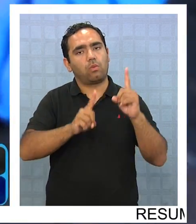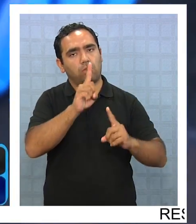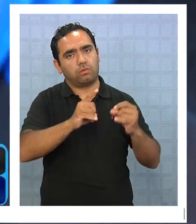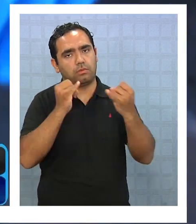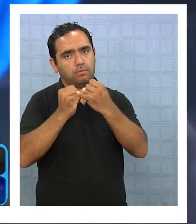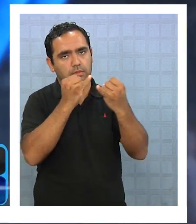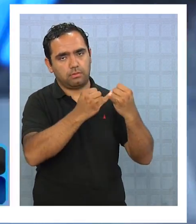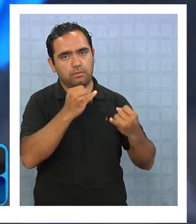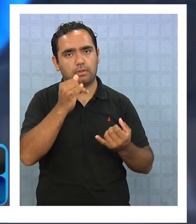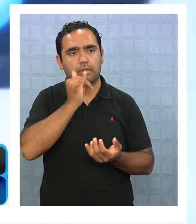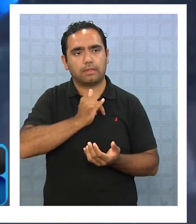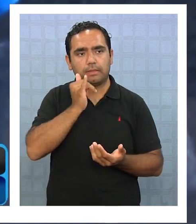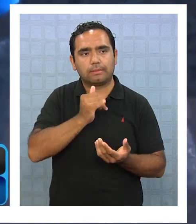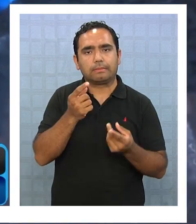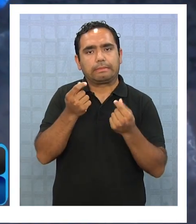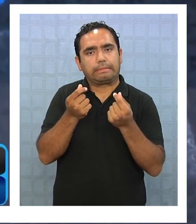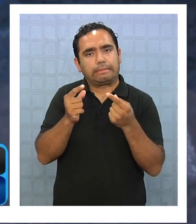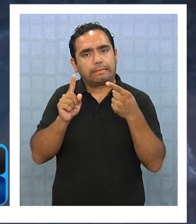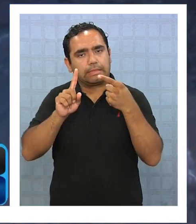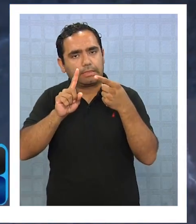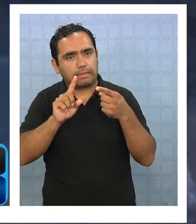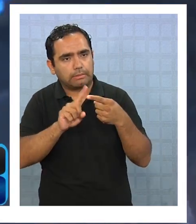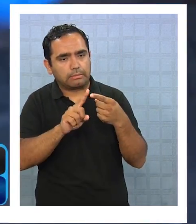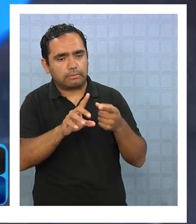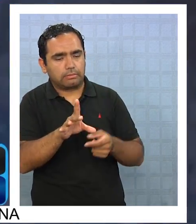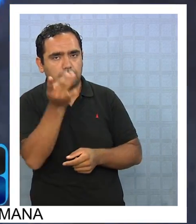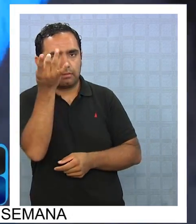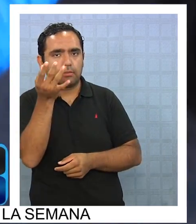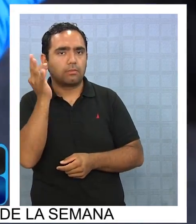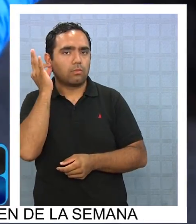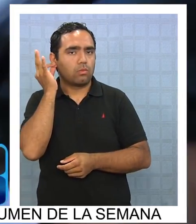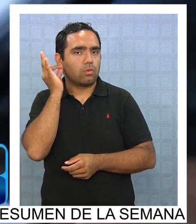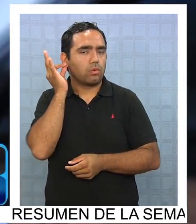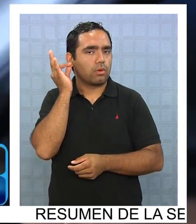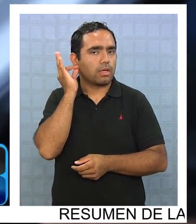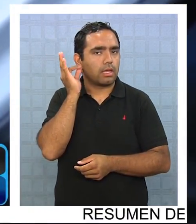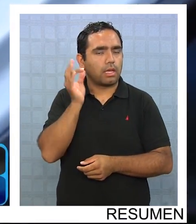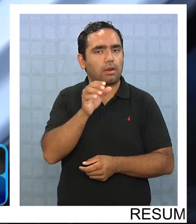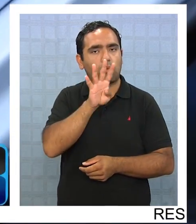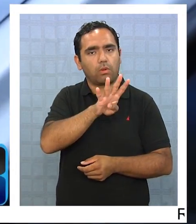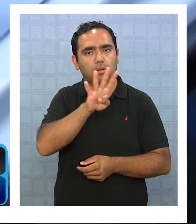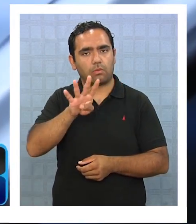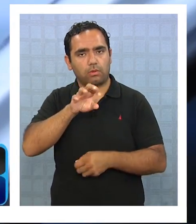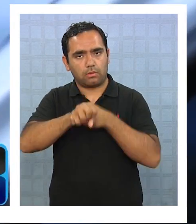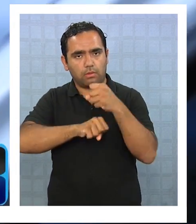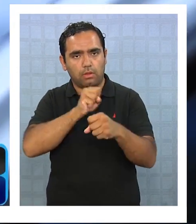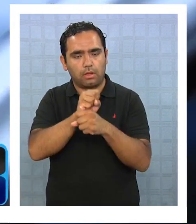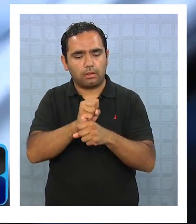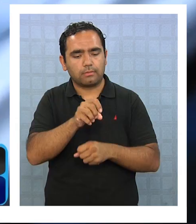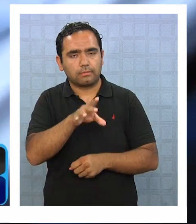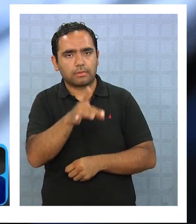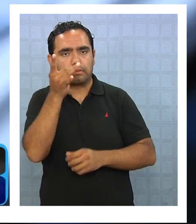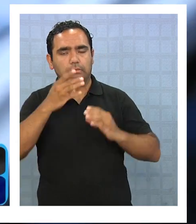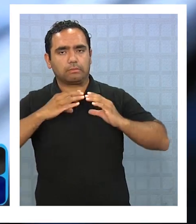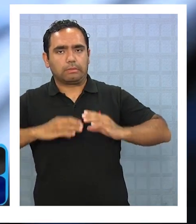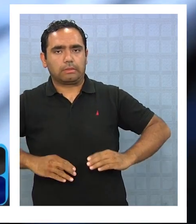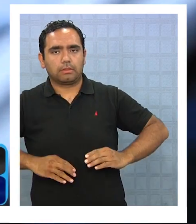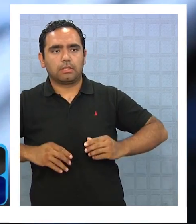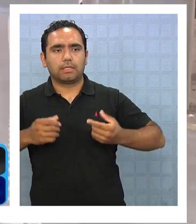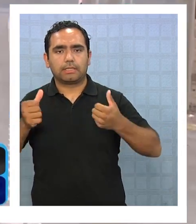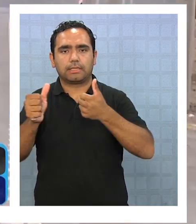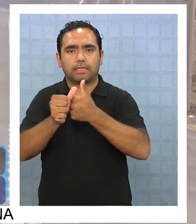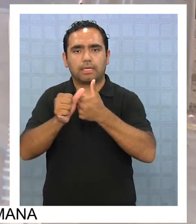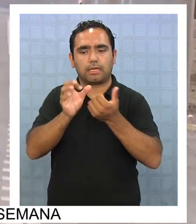en Iquique, pareciera coincidir con el hallazgo del cadáver de una mujer de 44 años encontrado en las cercanías de